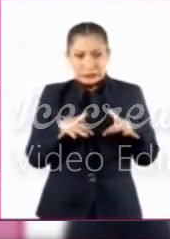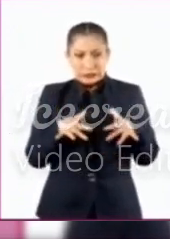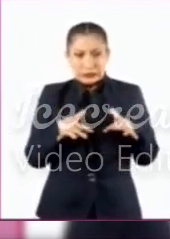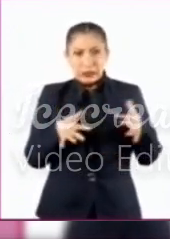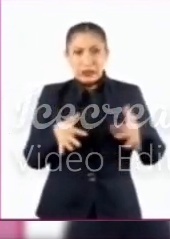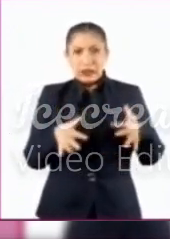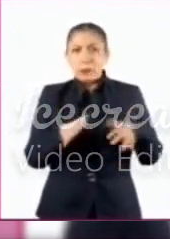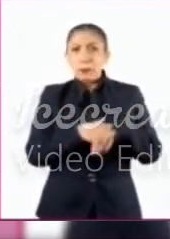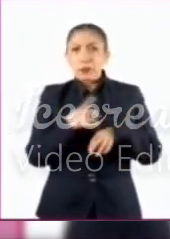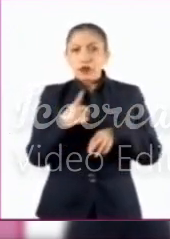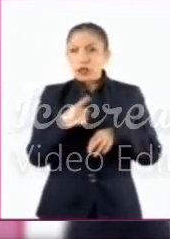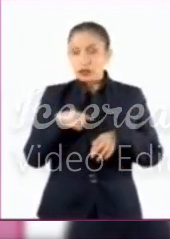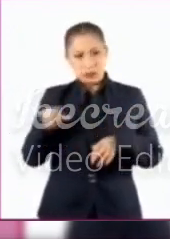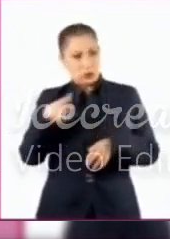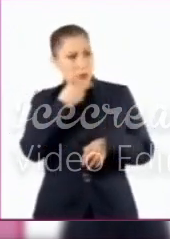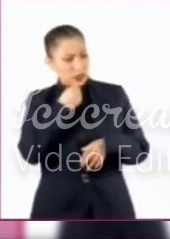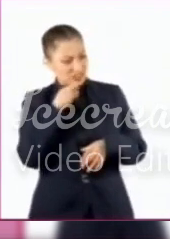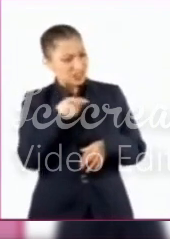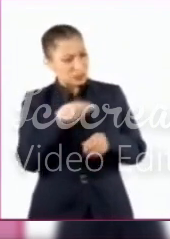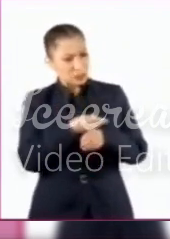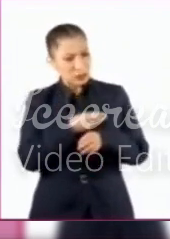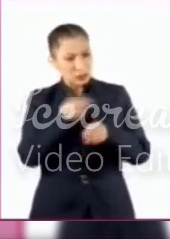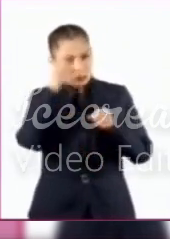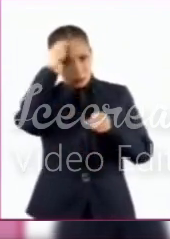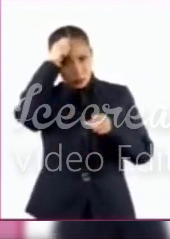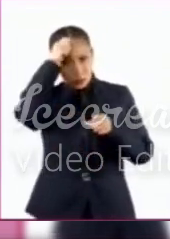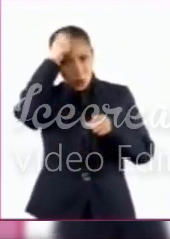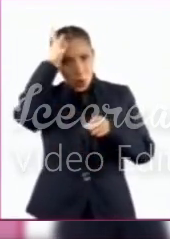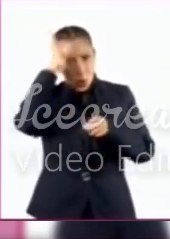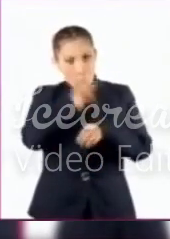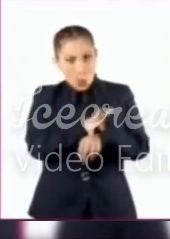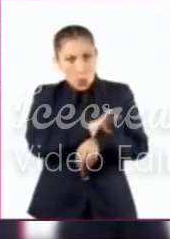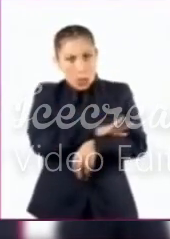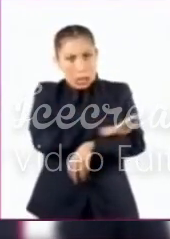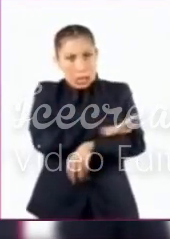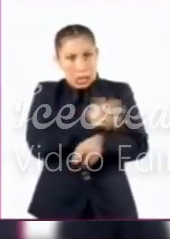sin saber por qué. Jordán sintió que los cabellos se le erizaban.